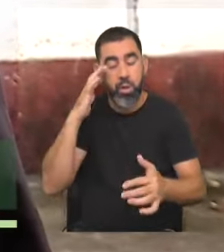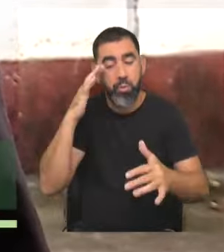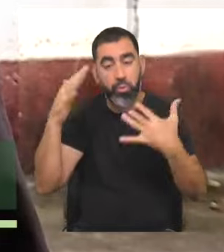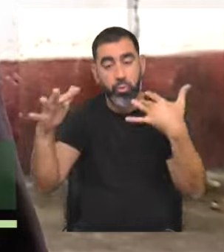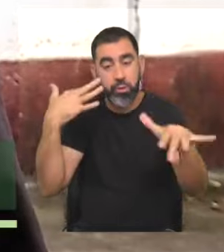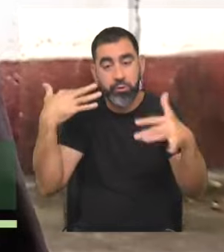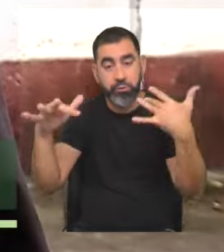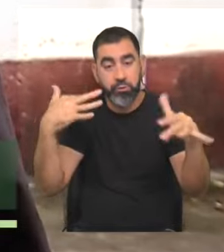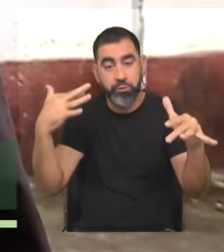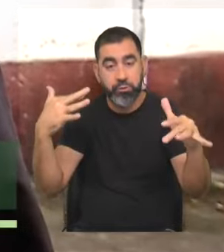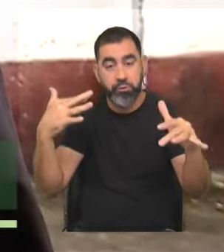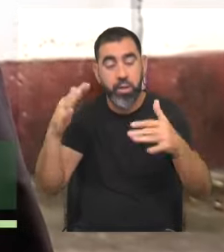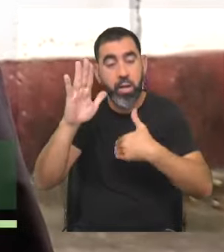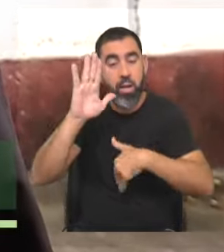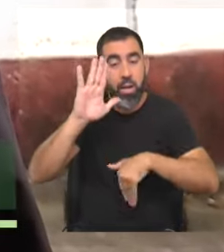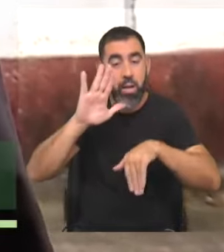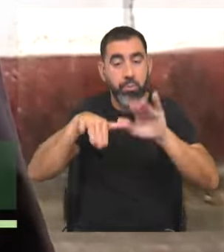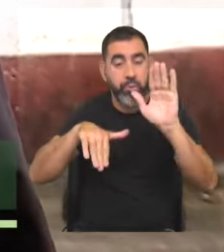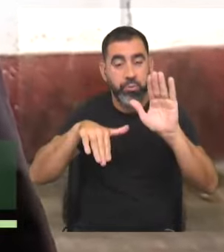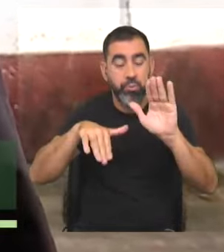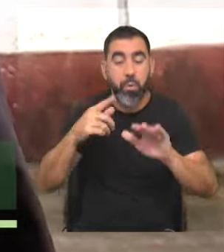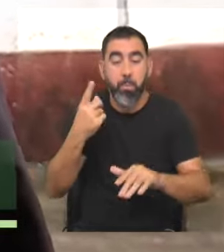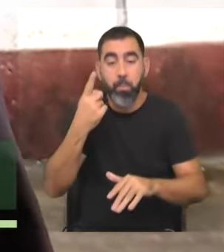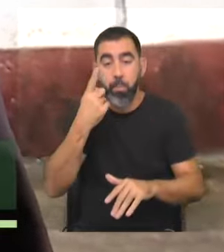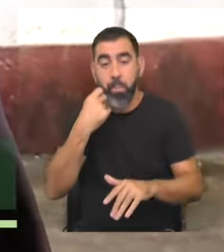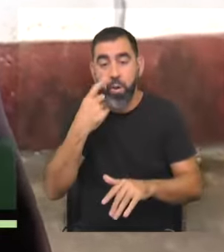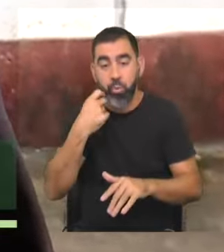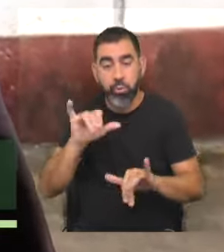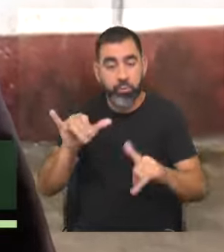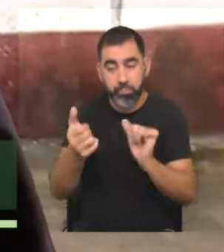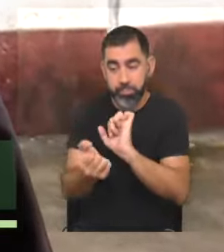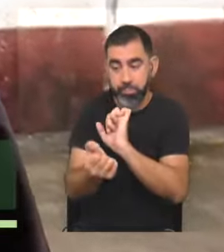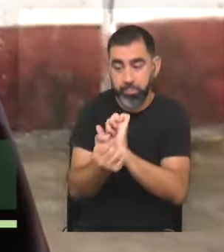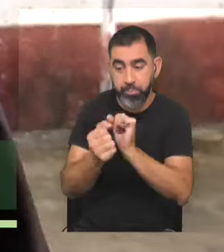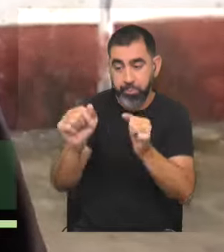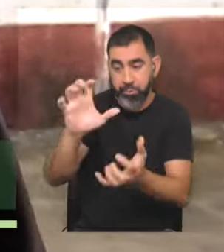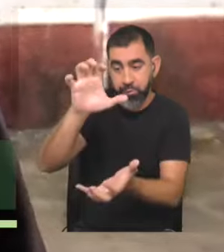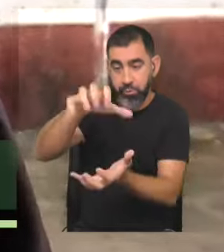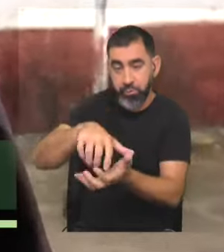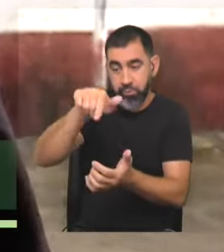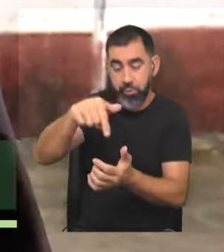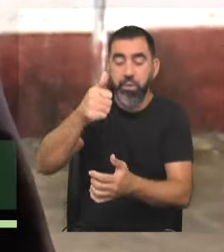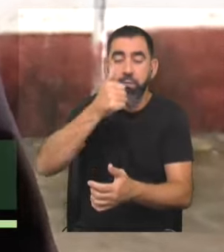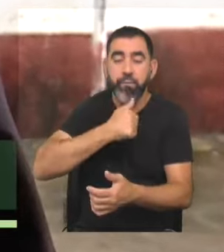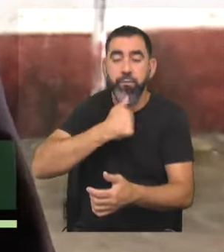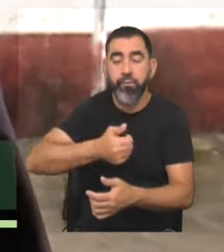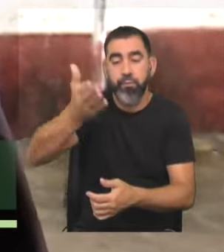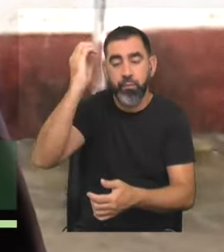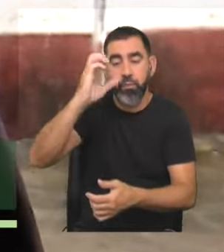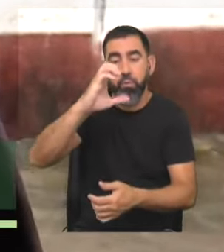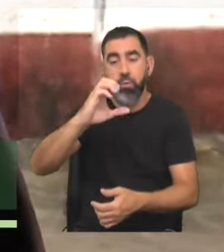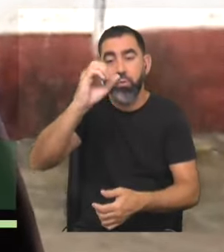adolescentes cuya mayoría de los varones pasamos por las instalaciones de El viejo Álvarez